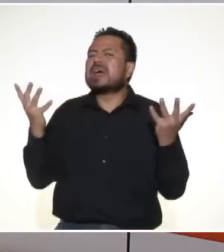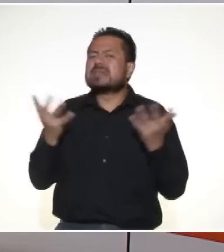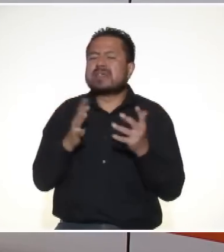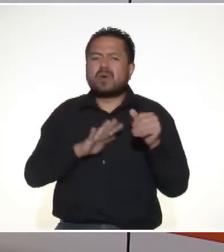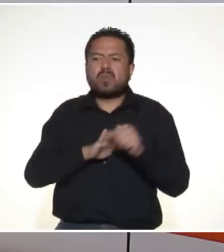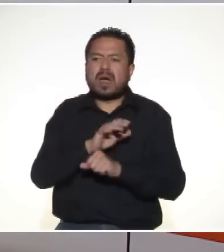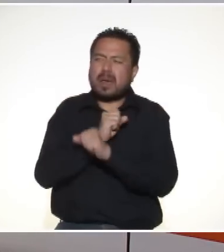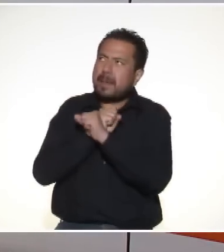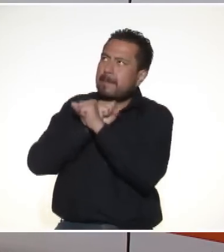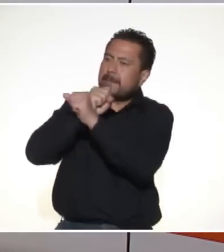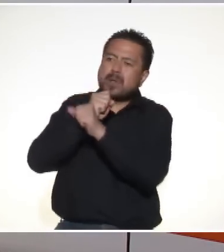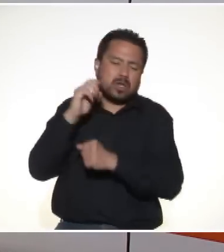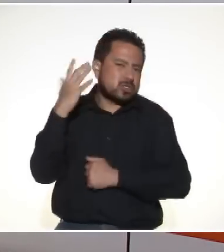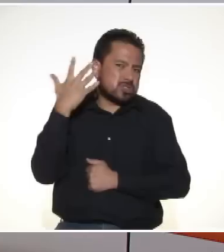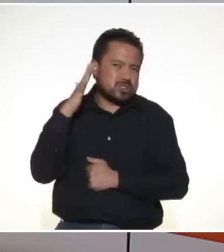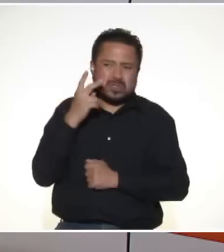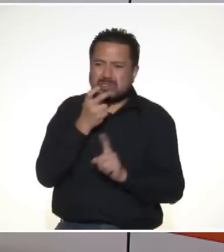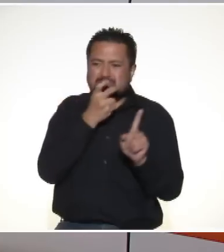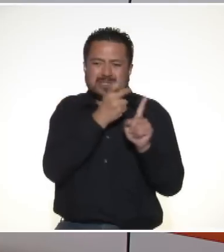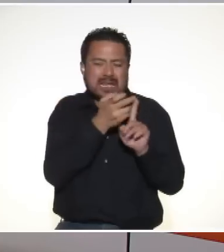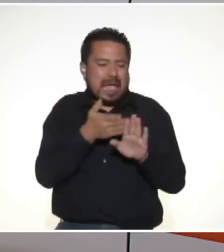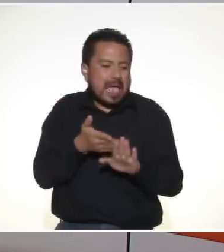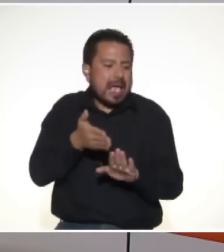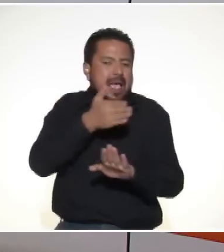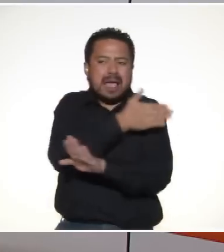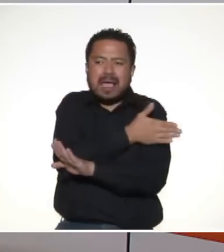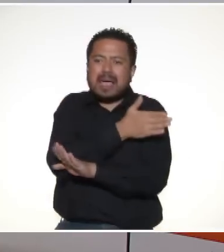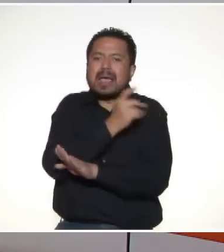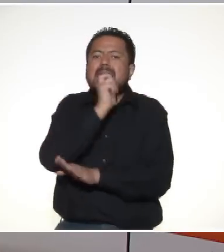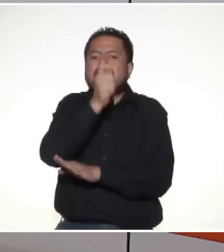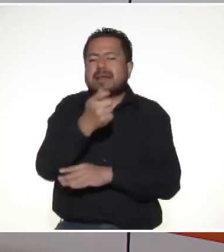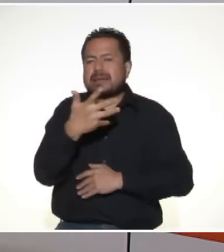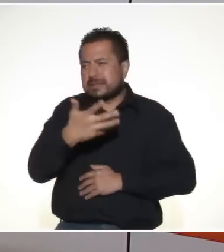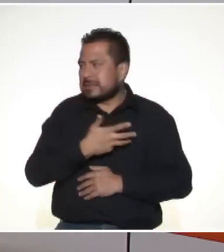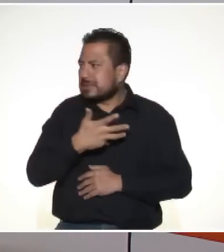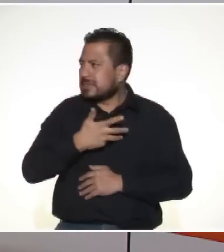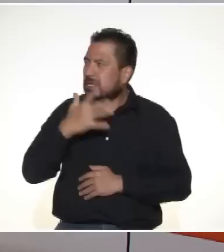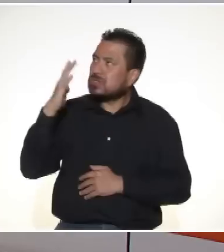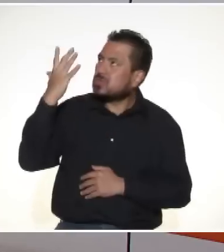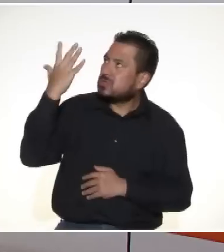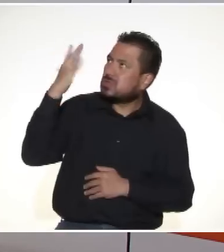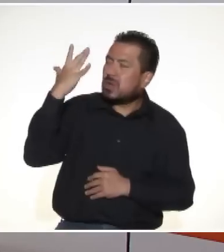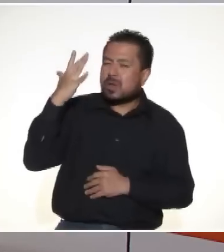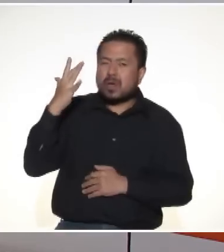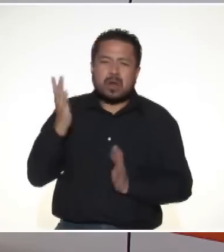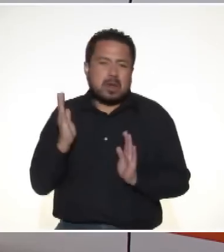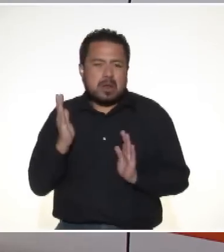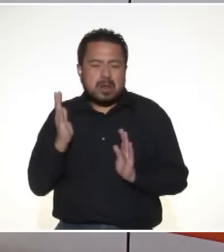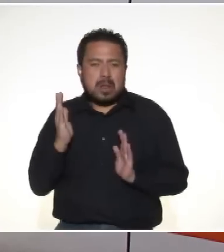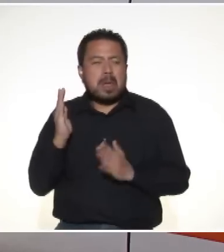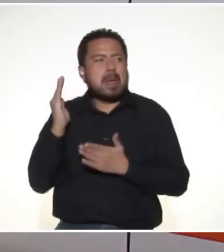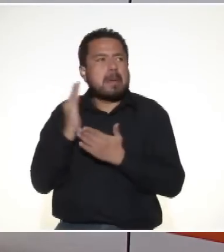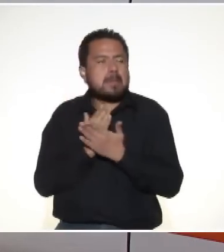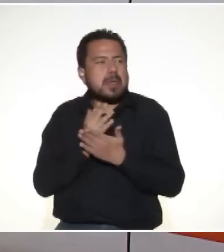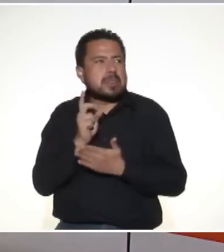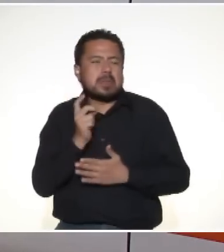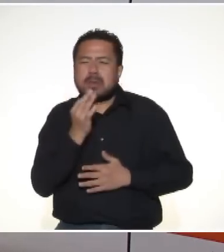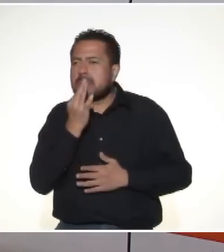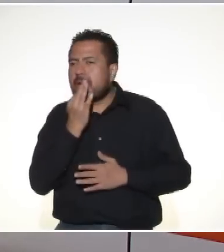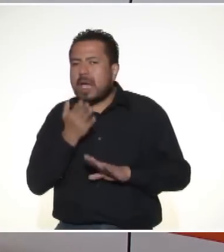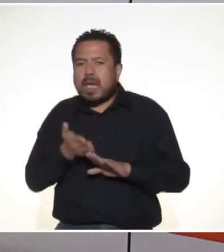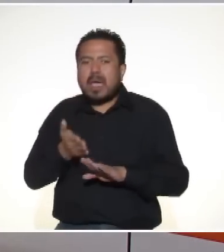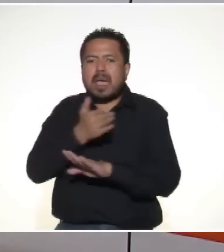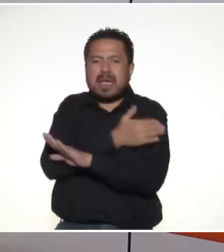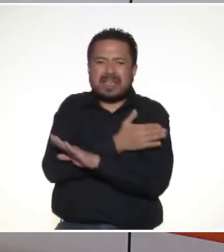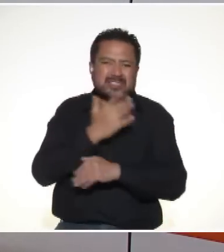de protección solar. Esto antes de estar en el rayo del sol, aproximadamente o mínimo 30 minutos antes de